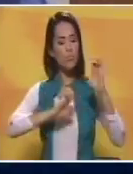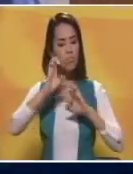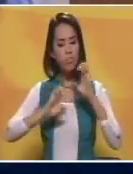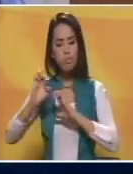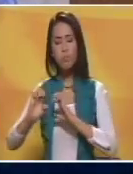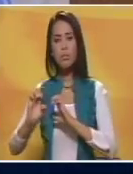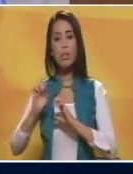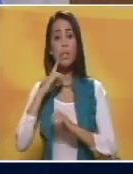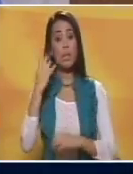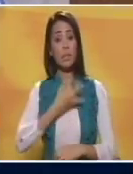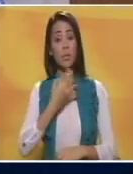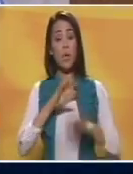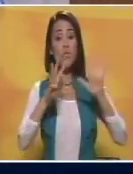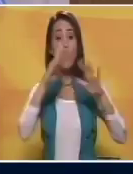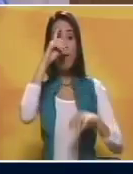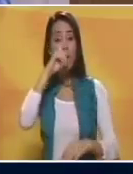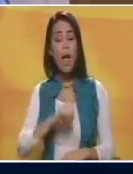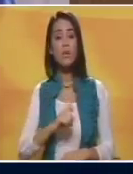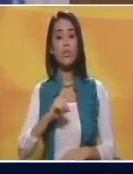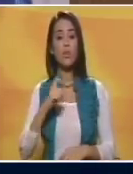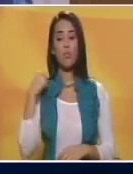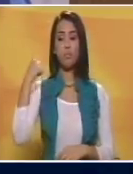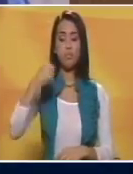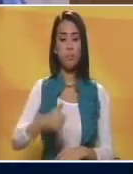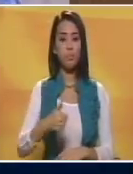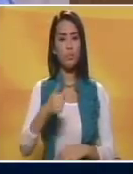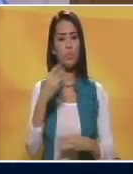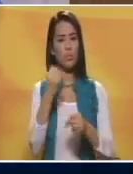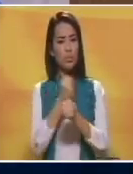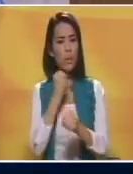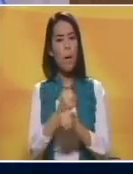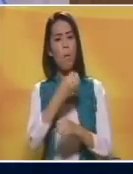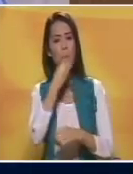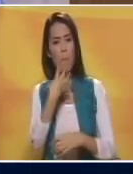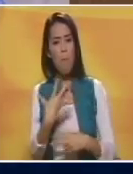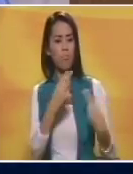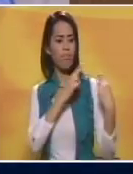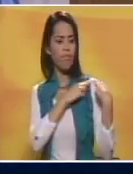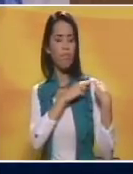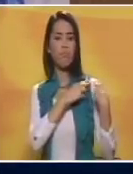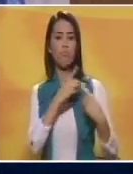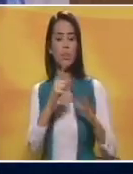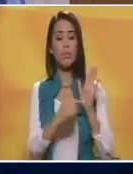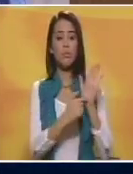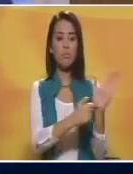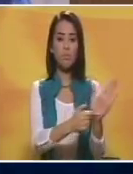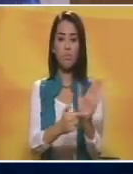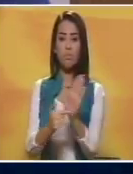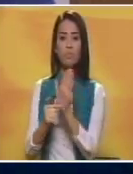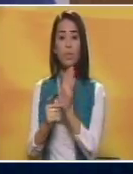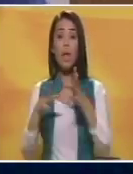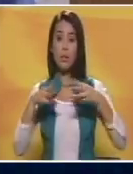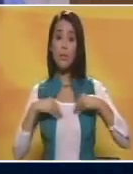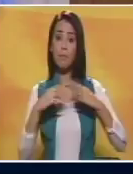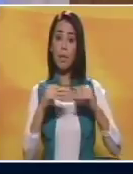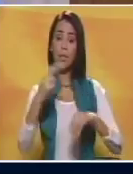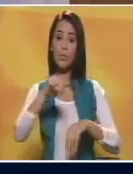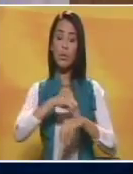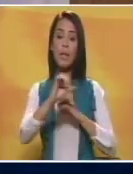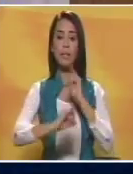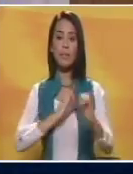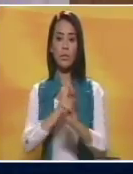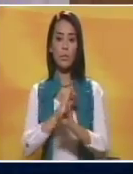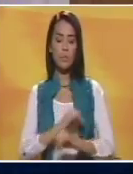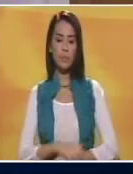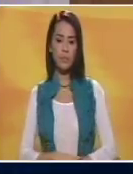y aseguró que durante 9 años realizó una gestión de vanguardia y eficiente que ha sido modelo y reconocida a nivel nacional e